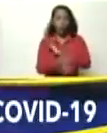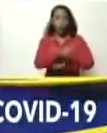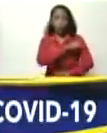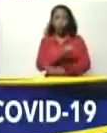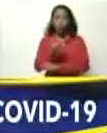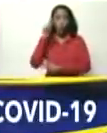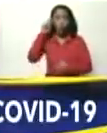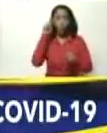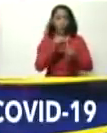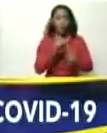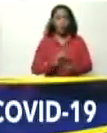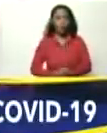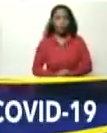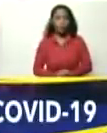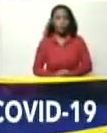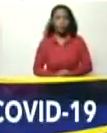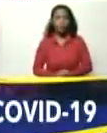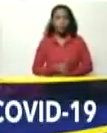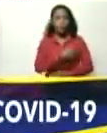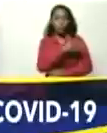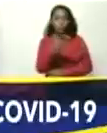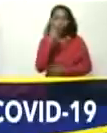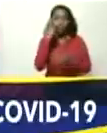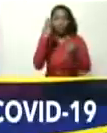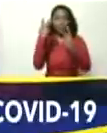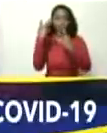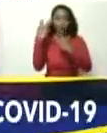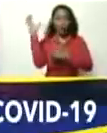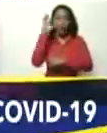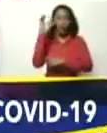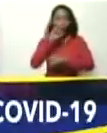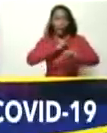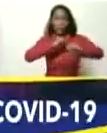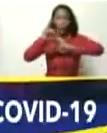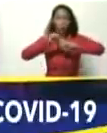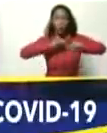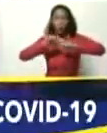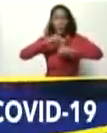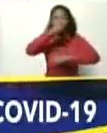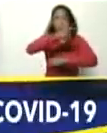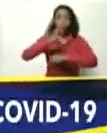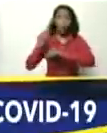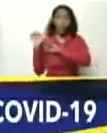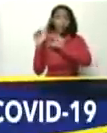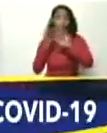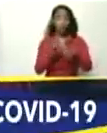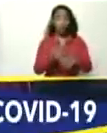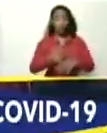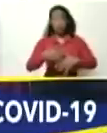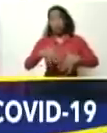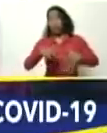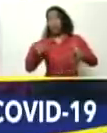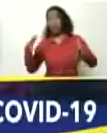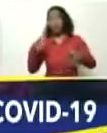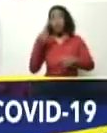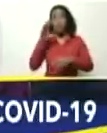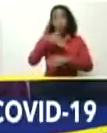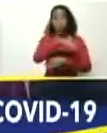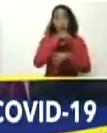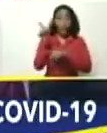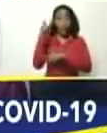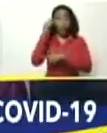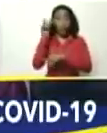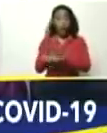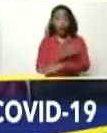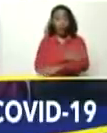meta. Y bueno, ustedes ven, en Caracas el movimiento de gente es gigantesco. Todos esos días previos